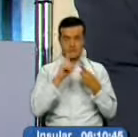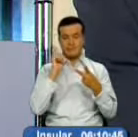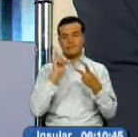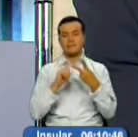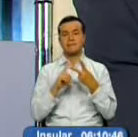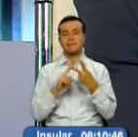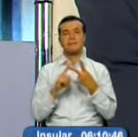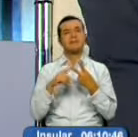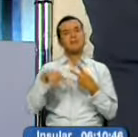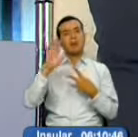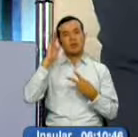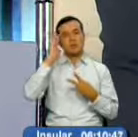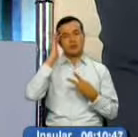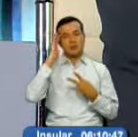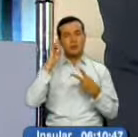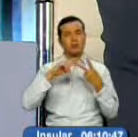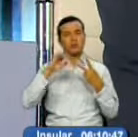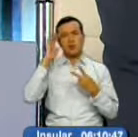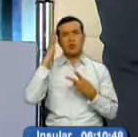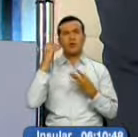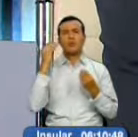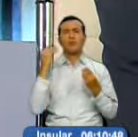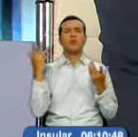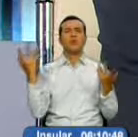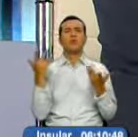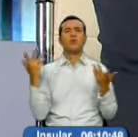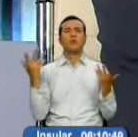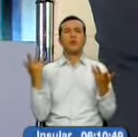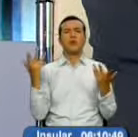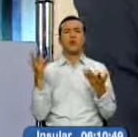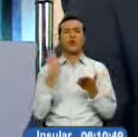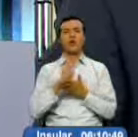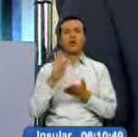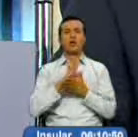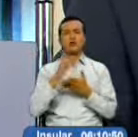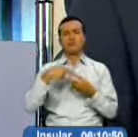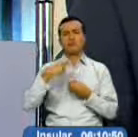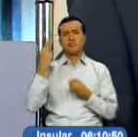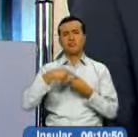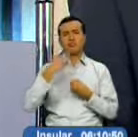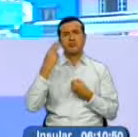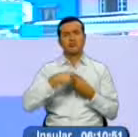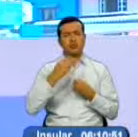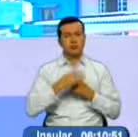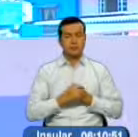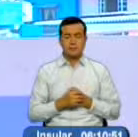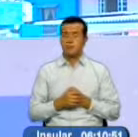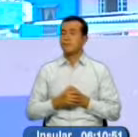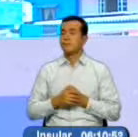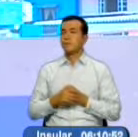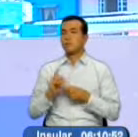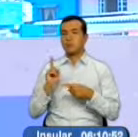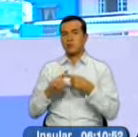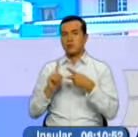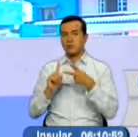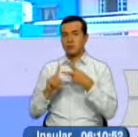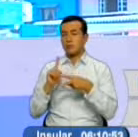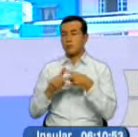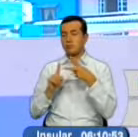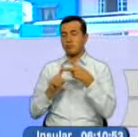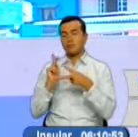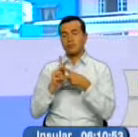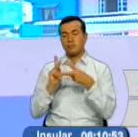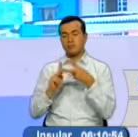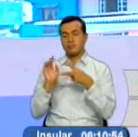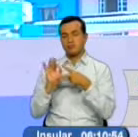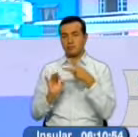segundo lugar que me preocupa es la deserción que puede existir en uh-huh. las escuelas. Sí, topas dos aspectos fundamentales,